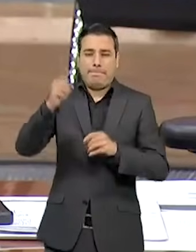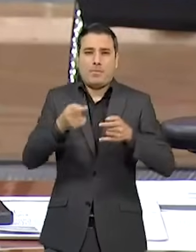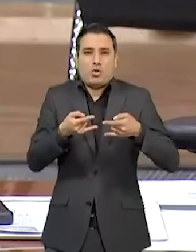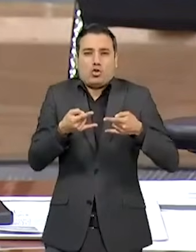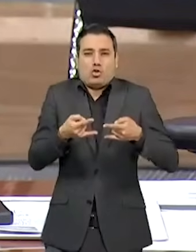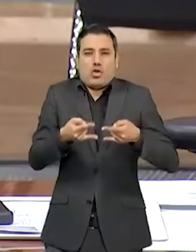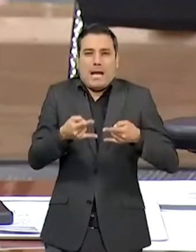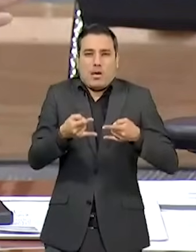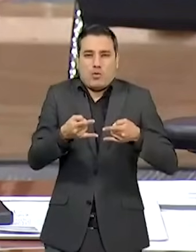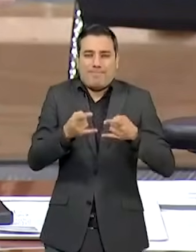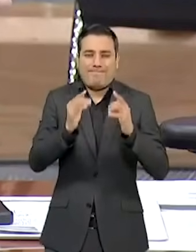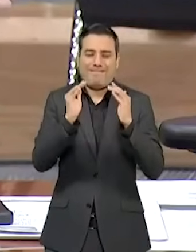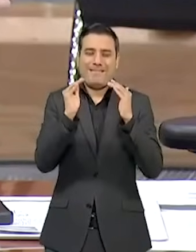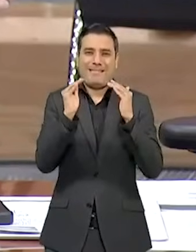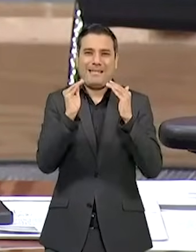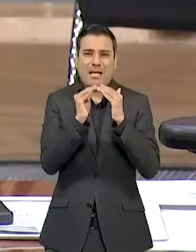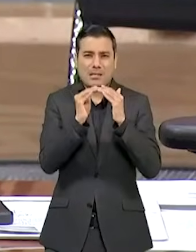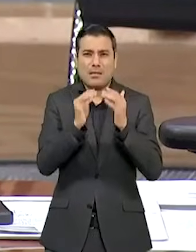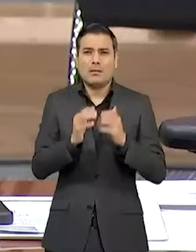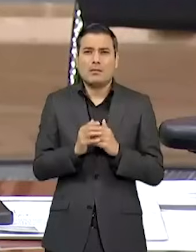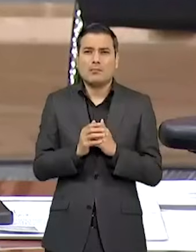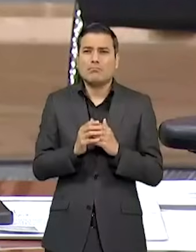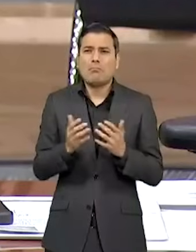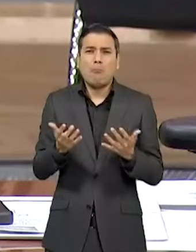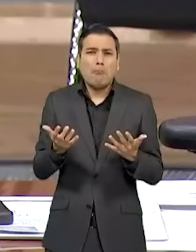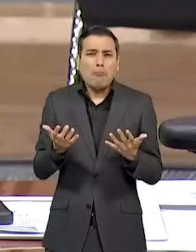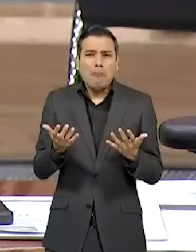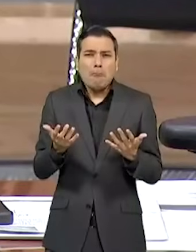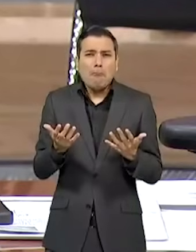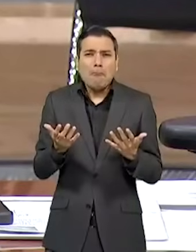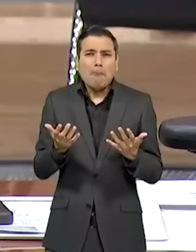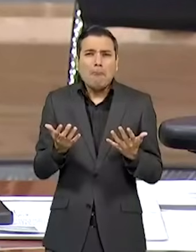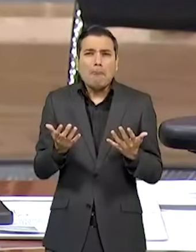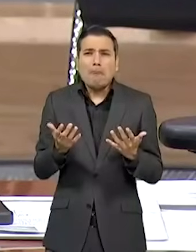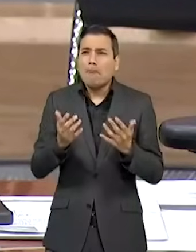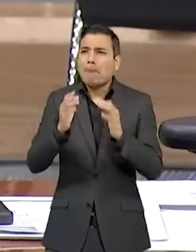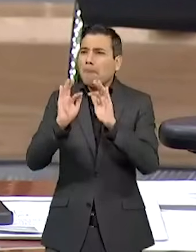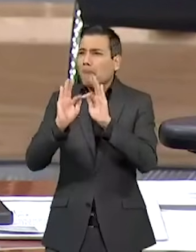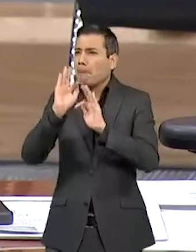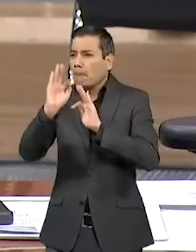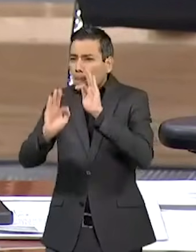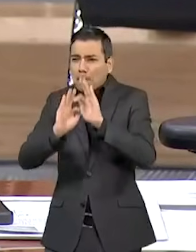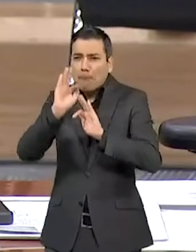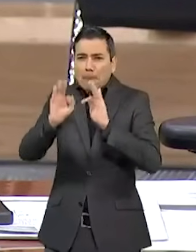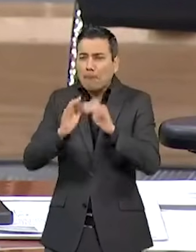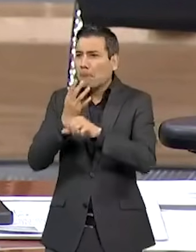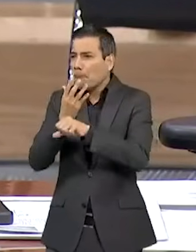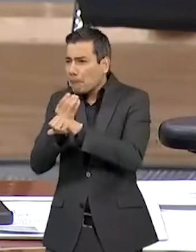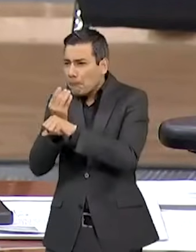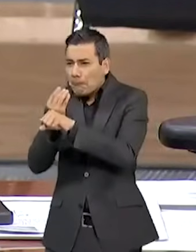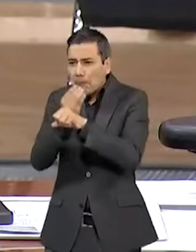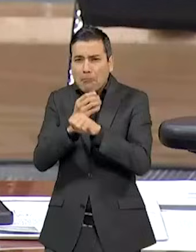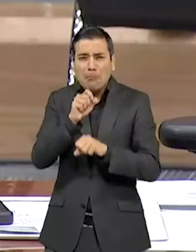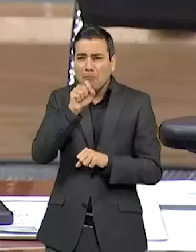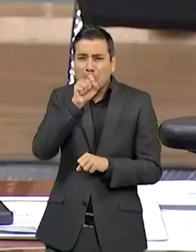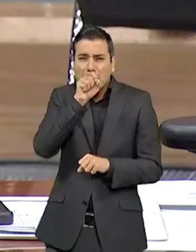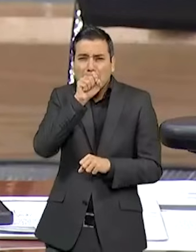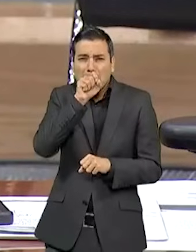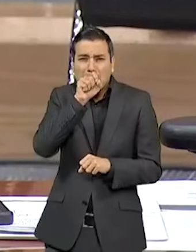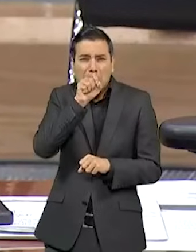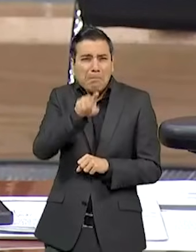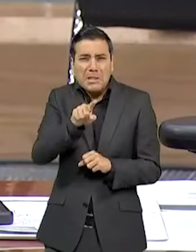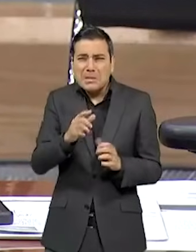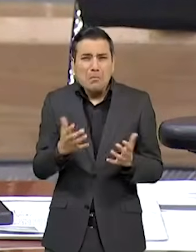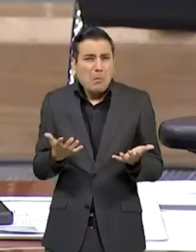pues el mantenimiento es el que siempre ha tenido Palacio Nacional, viva o